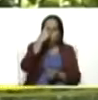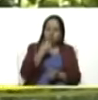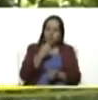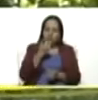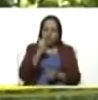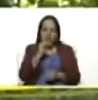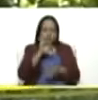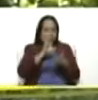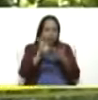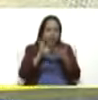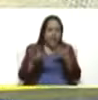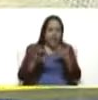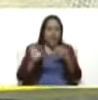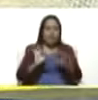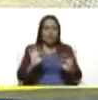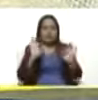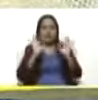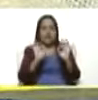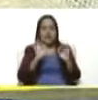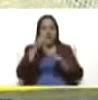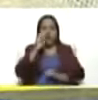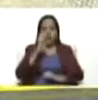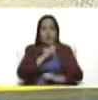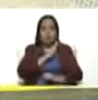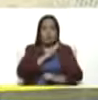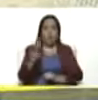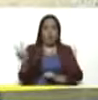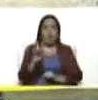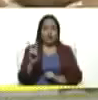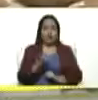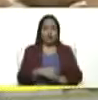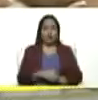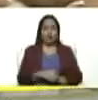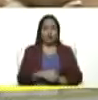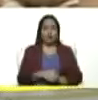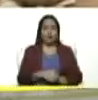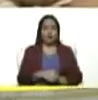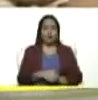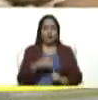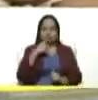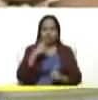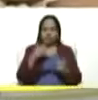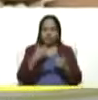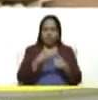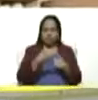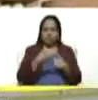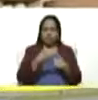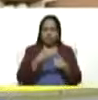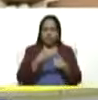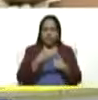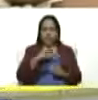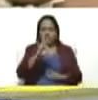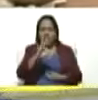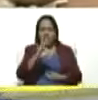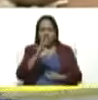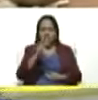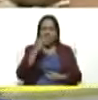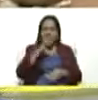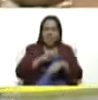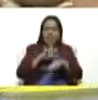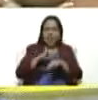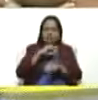una característica específica al café. Y me decía Raúl que hay tres sabores